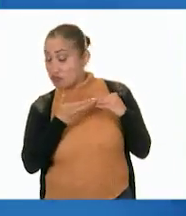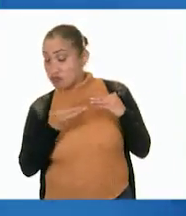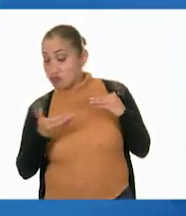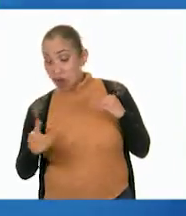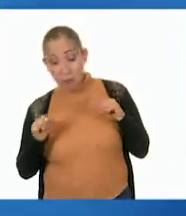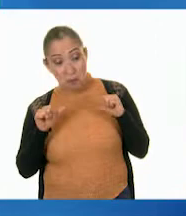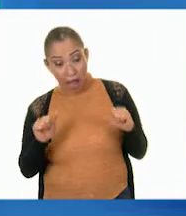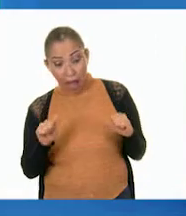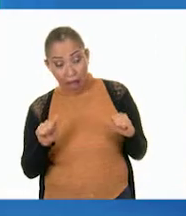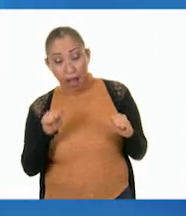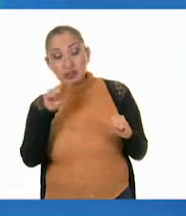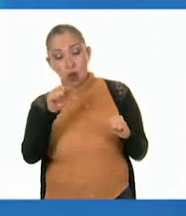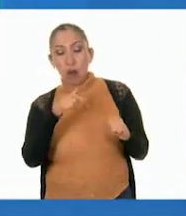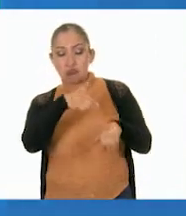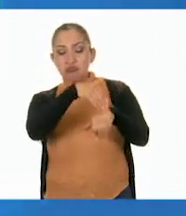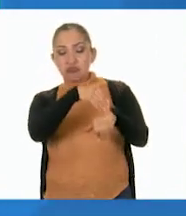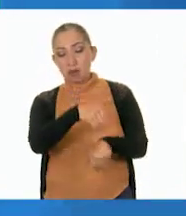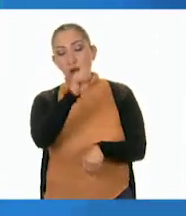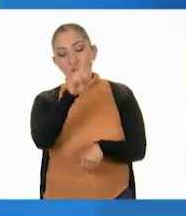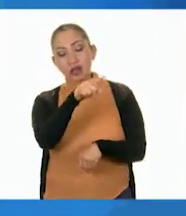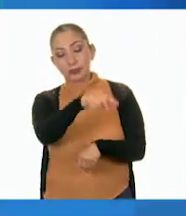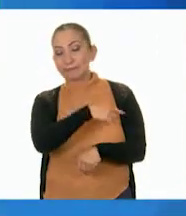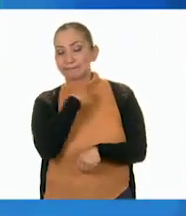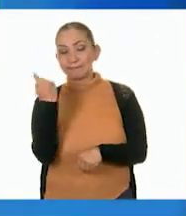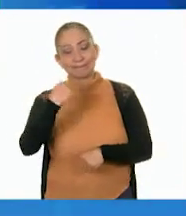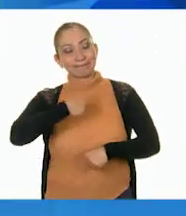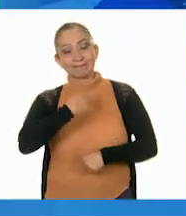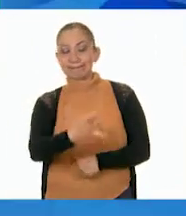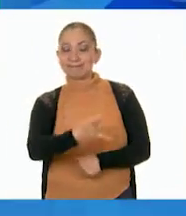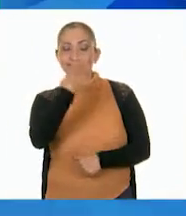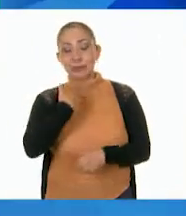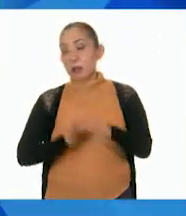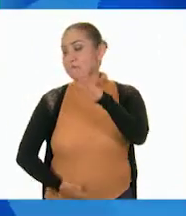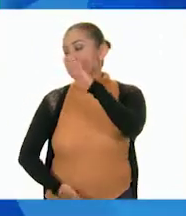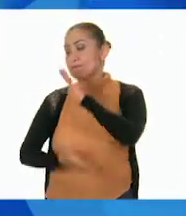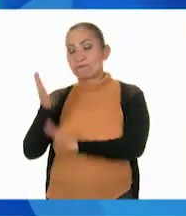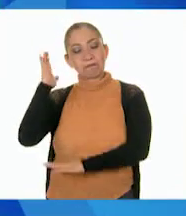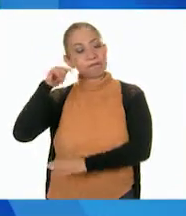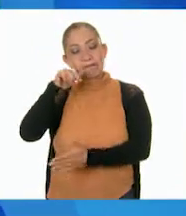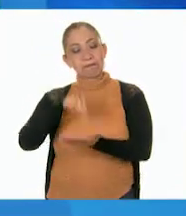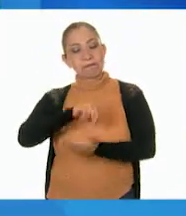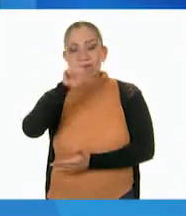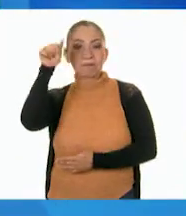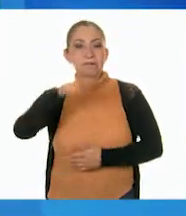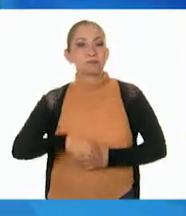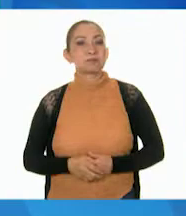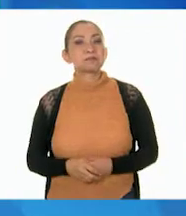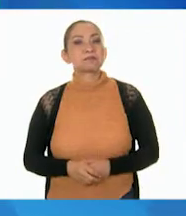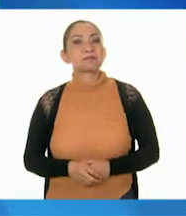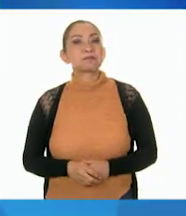entonces aceptaré finalmente la derrota y me marcharé de aquellas tierras.